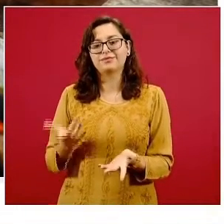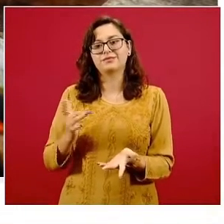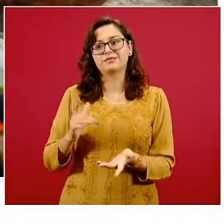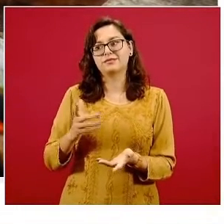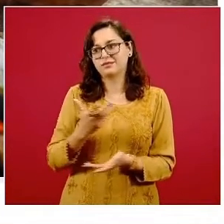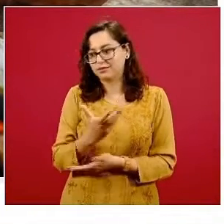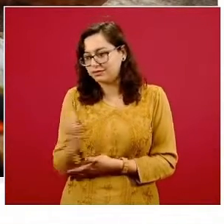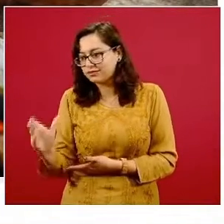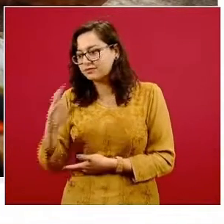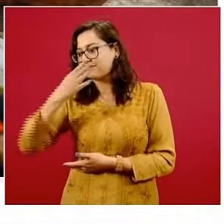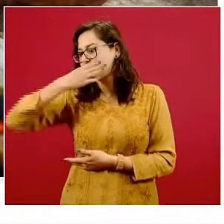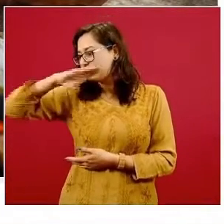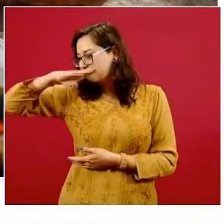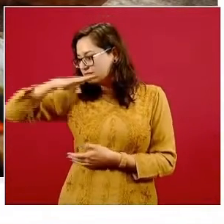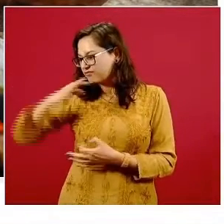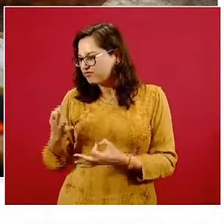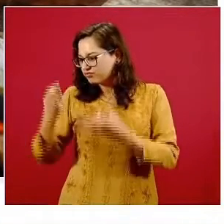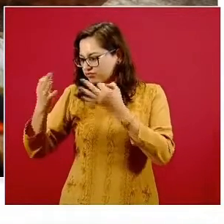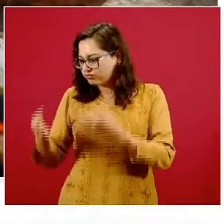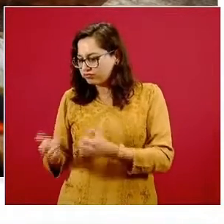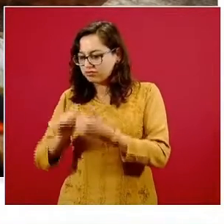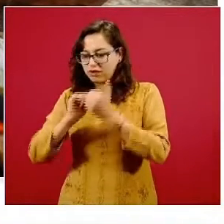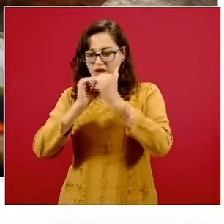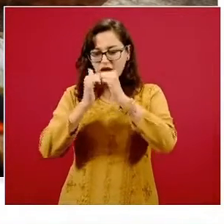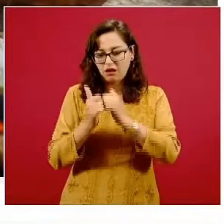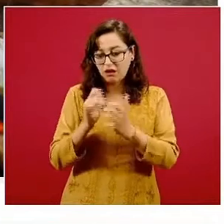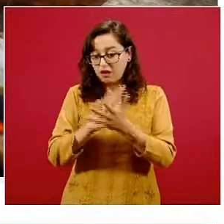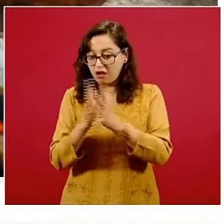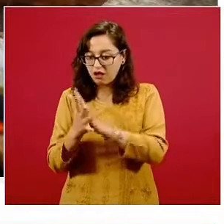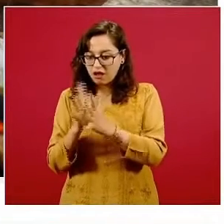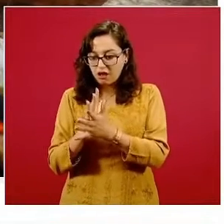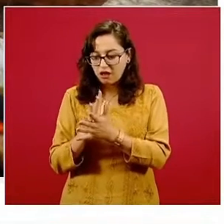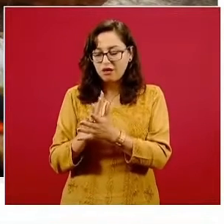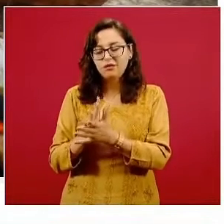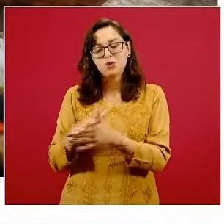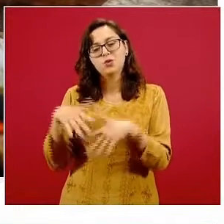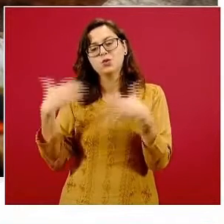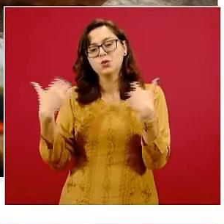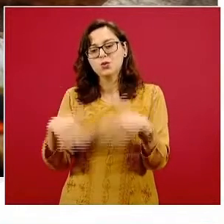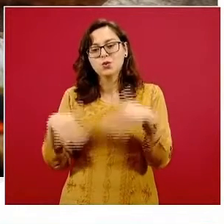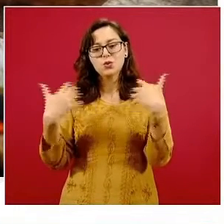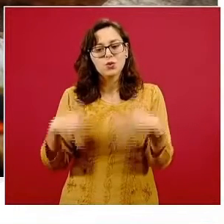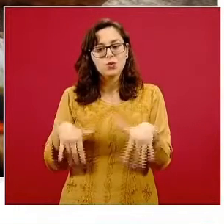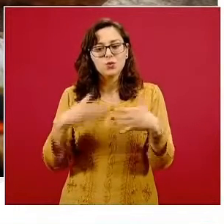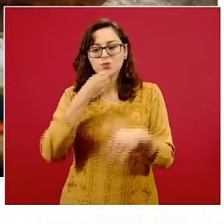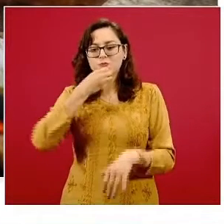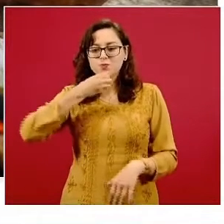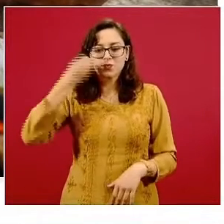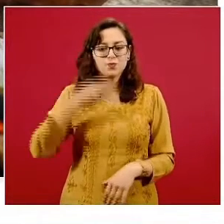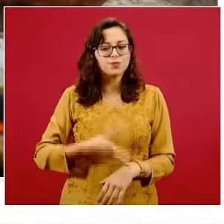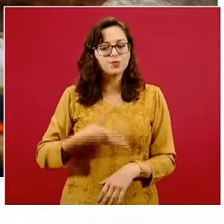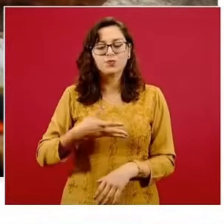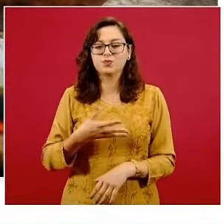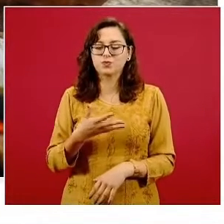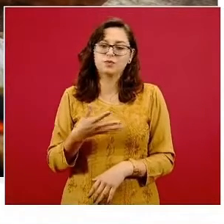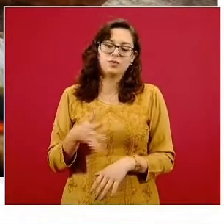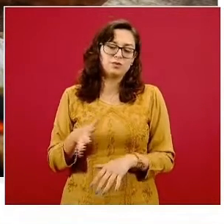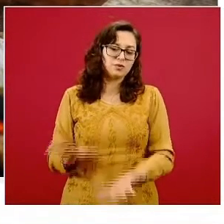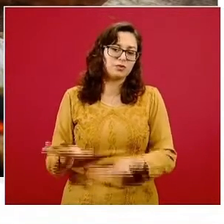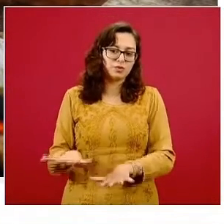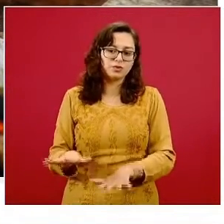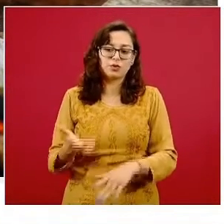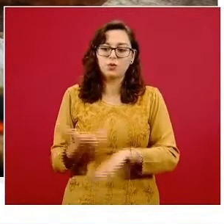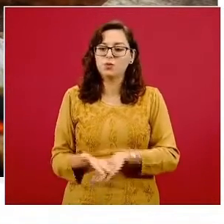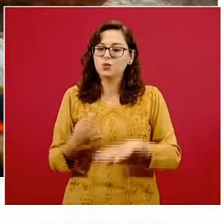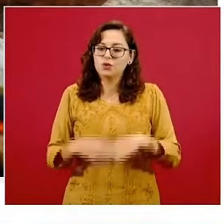al trabajo campesino, un alimento realmente envidiable, y es muy importante pues